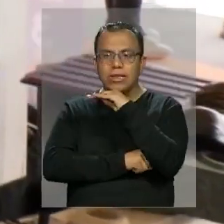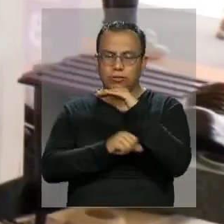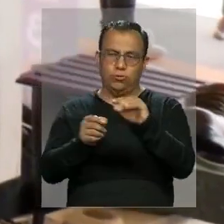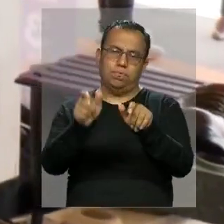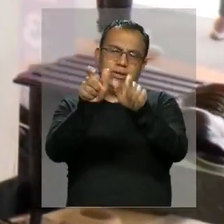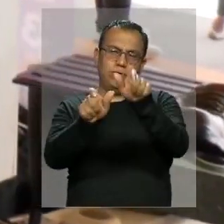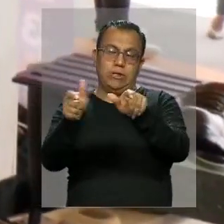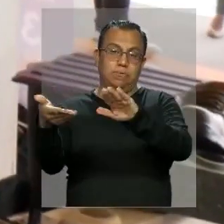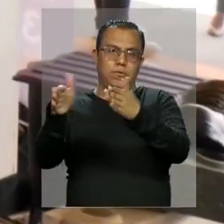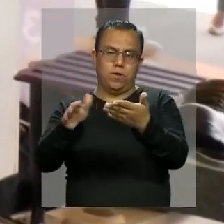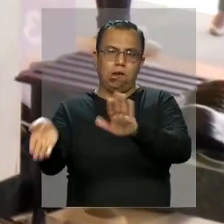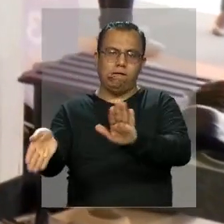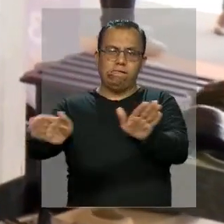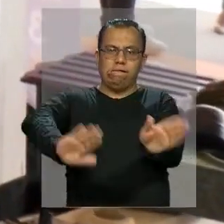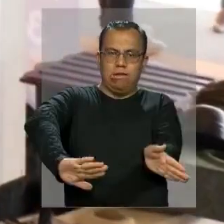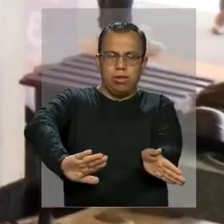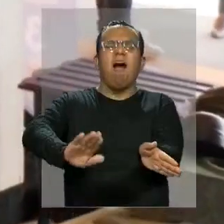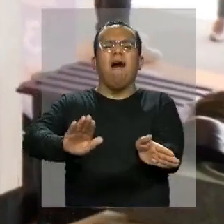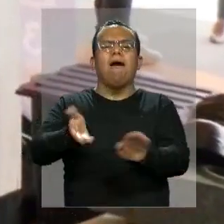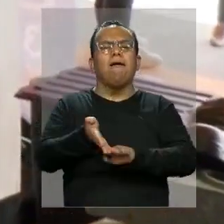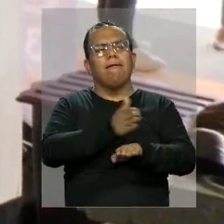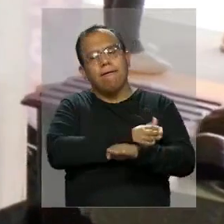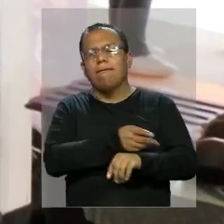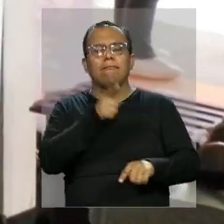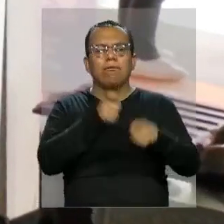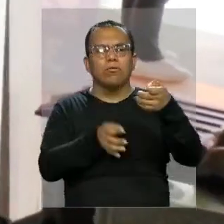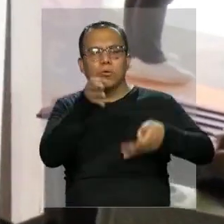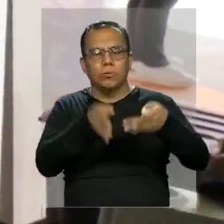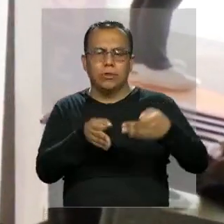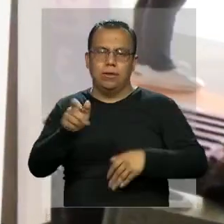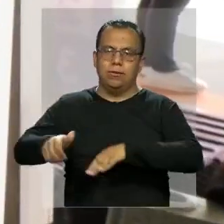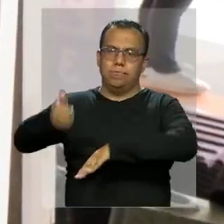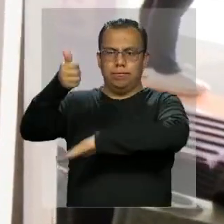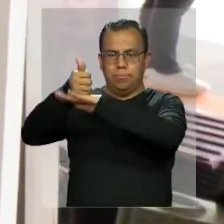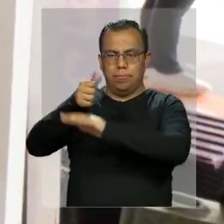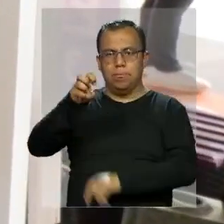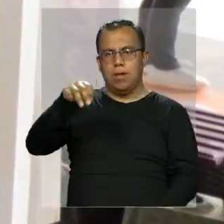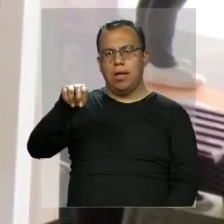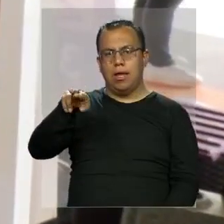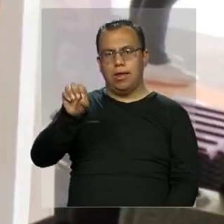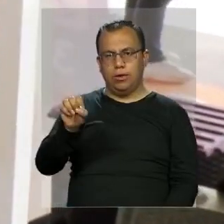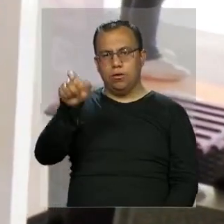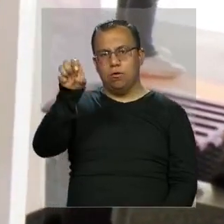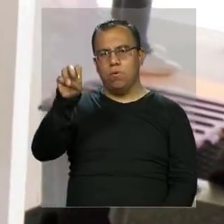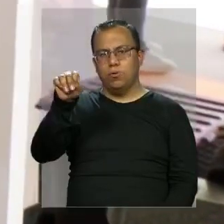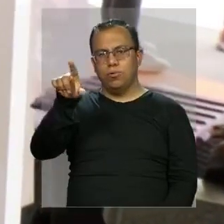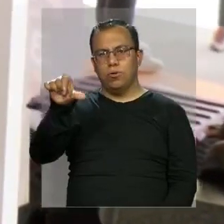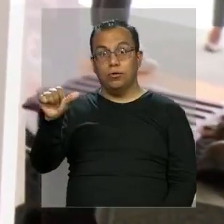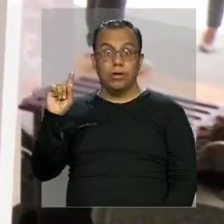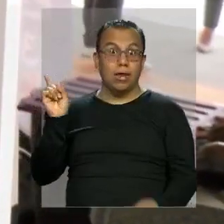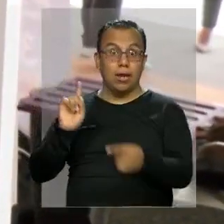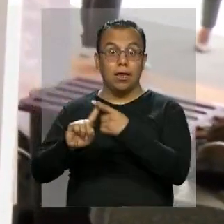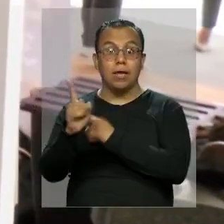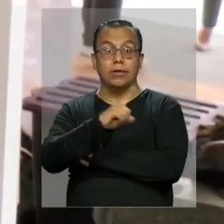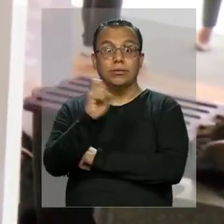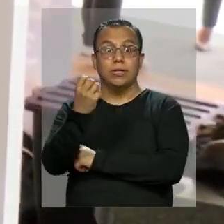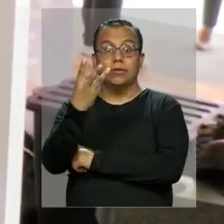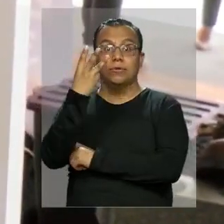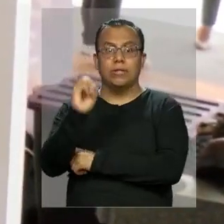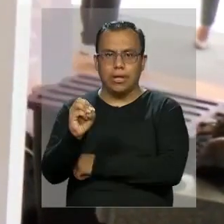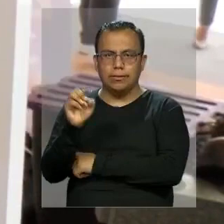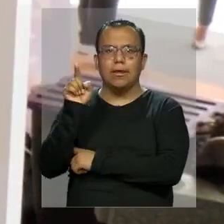positivos, las llamadas ejecuciones extrajudiciales, contra el general Mario Montoya por más de